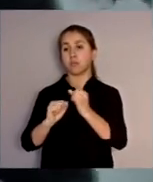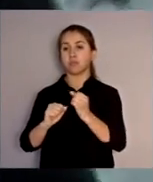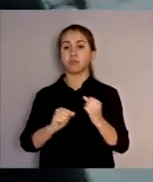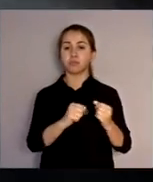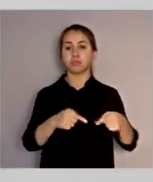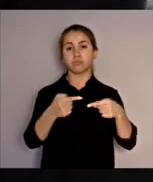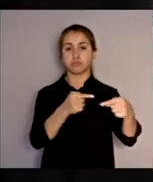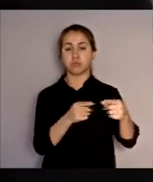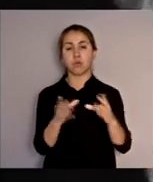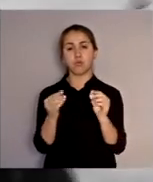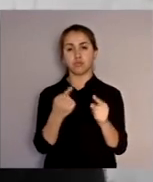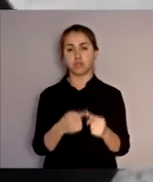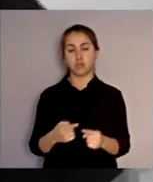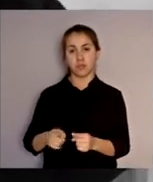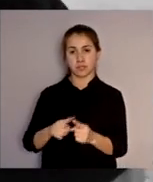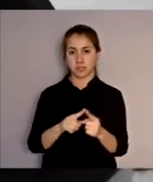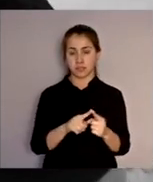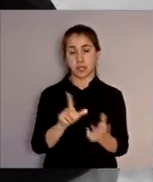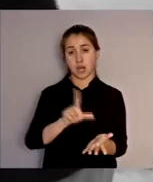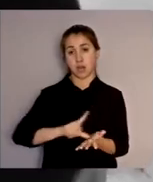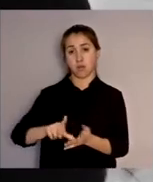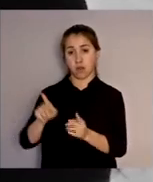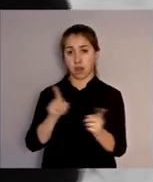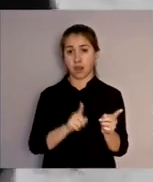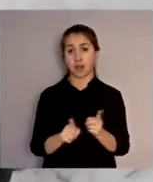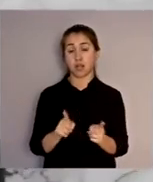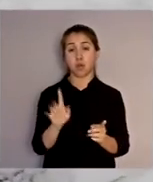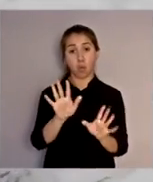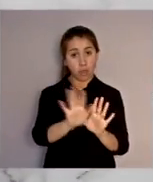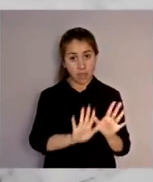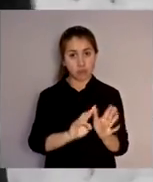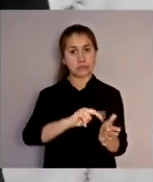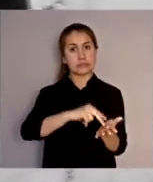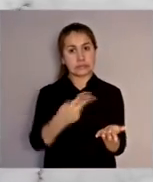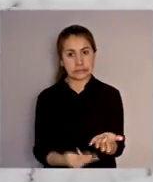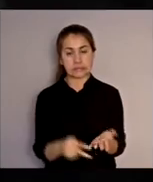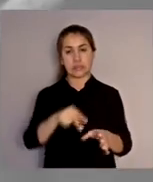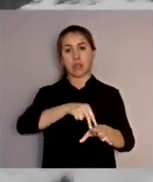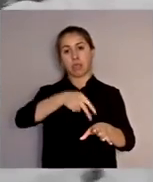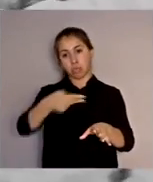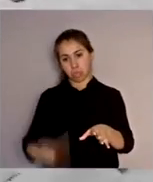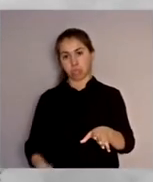digamos. Uy, no se me vaya a caer, sí, del precipicio para abajo.